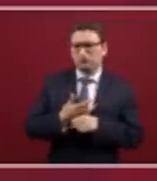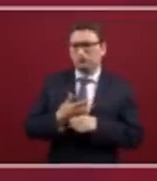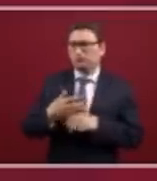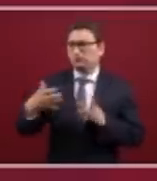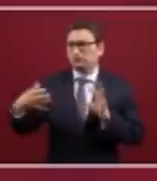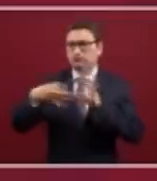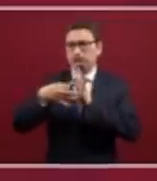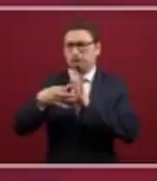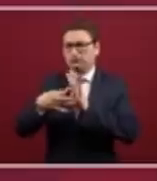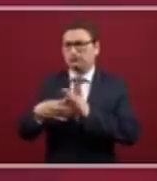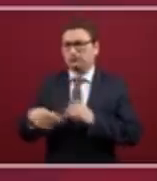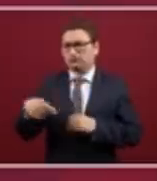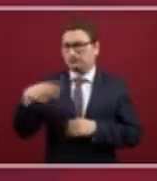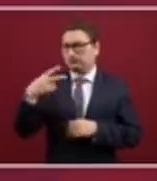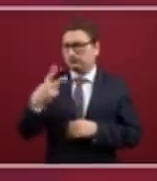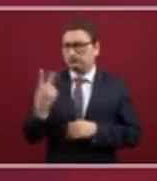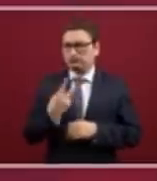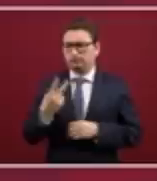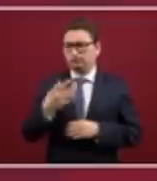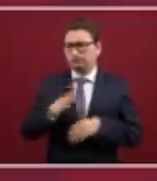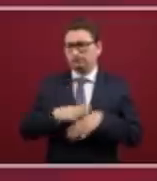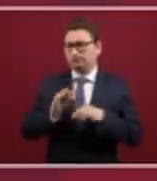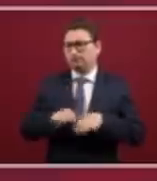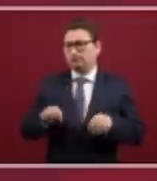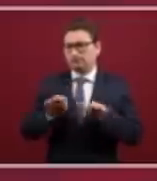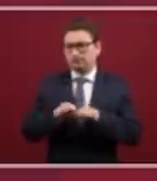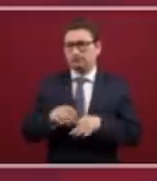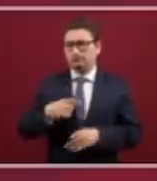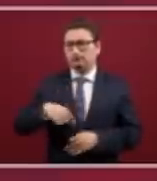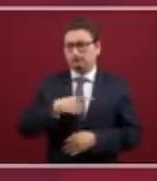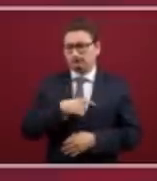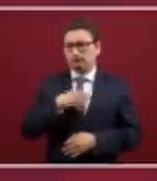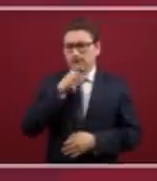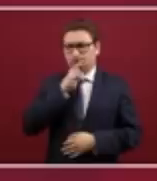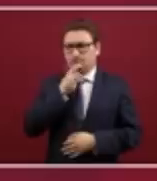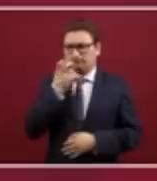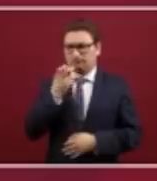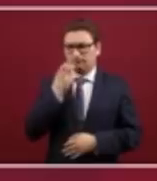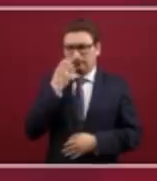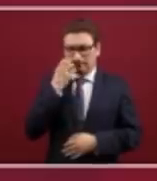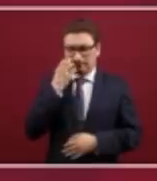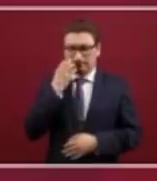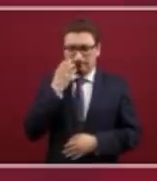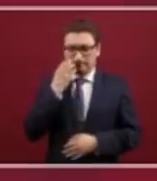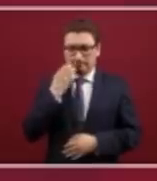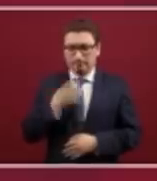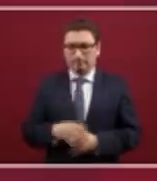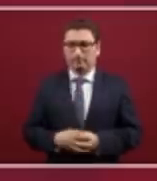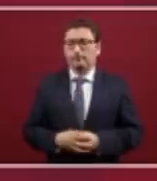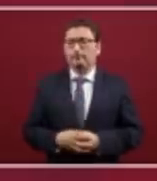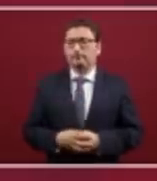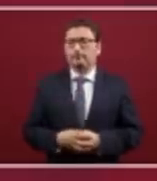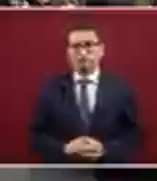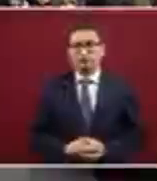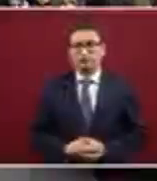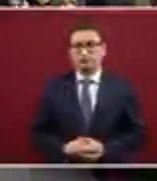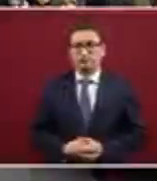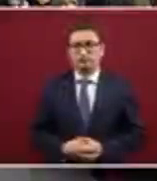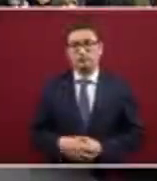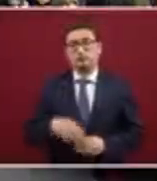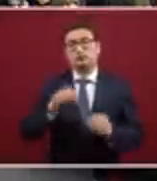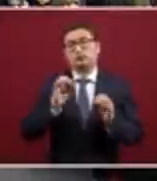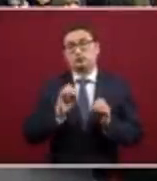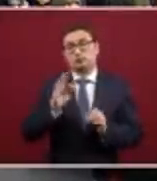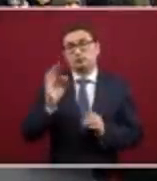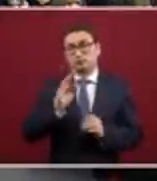gobierno de mexico responda con imposición de aranceles a productos norteamericanos lópez obrador señaló que se están viendo todas las opciones